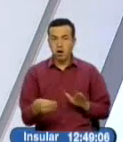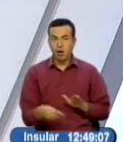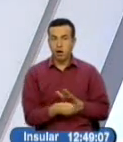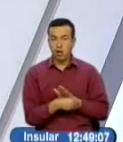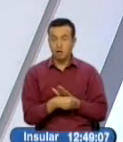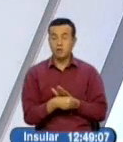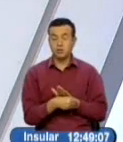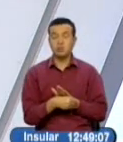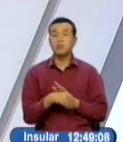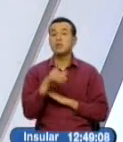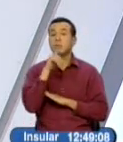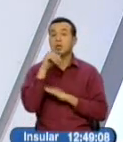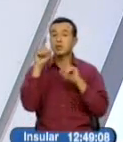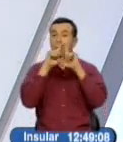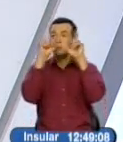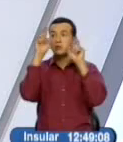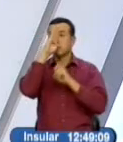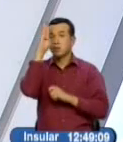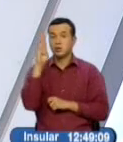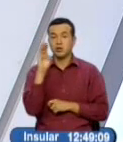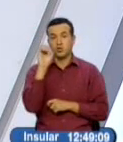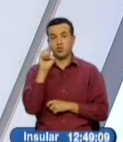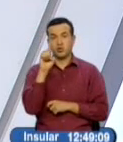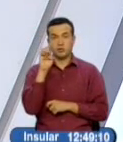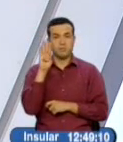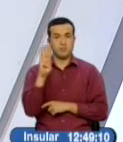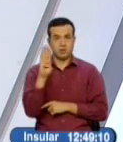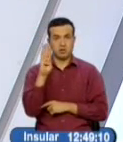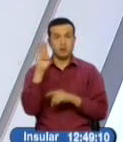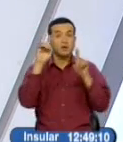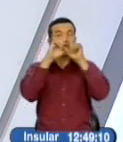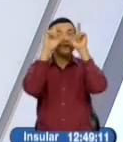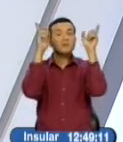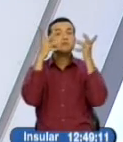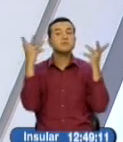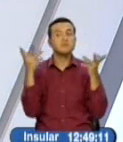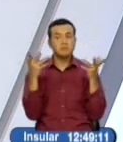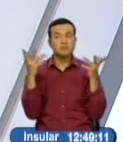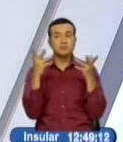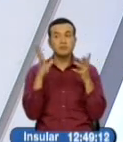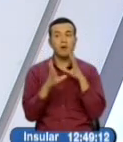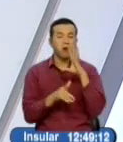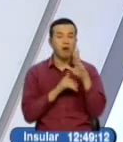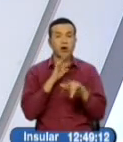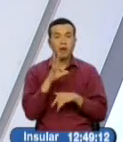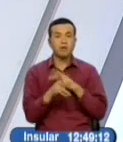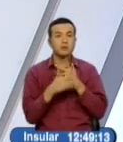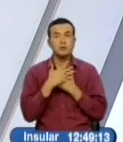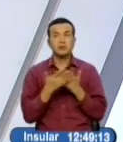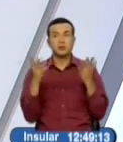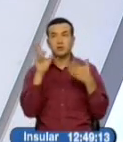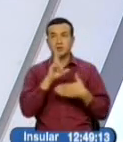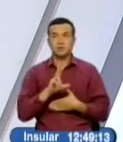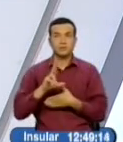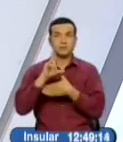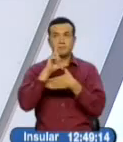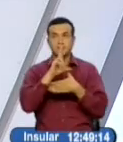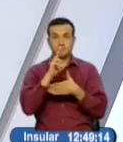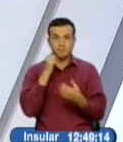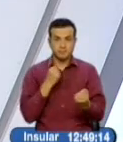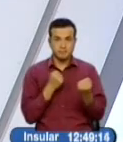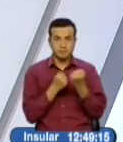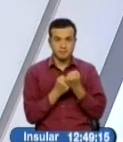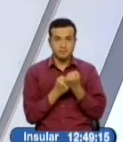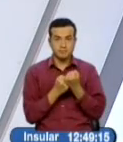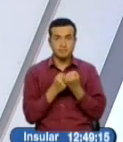funcionarios ecuatorianos por parte de la empresa brasileña Odebrecht, compañía que habría montado una red de corrupción en Latinoamérica para